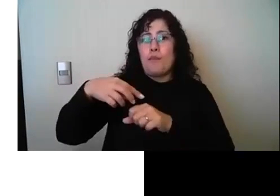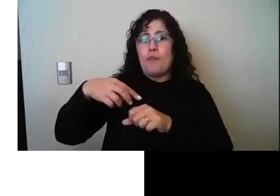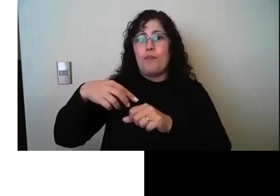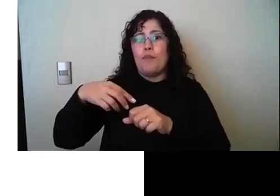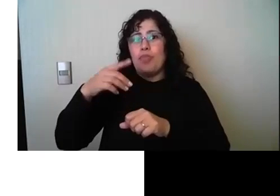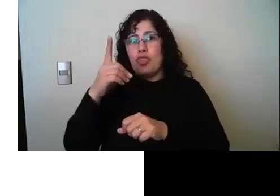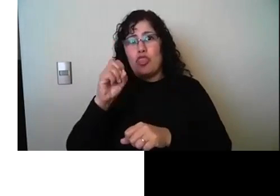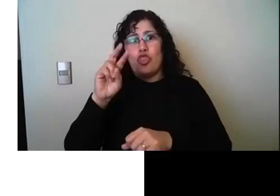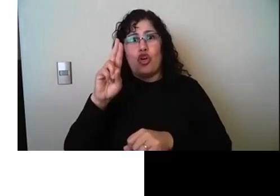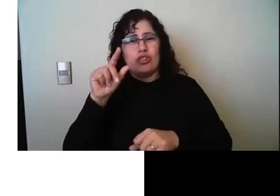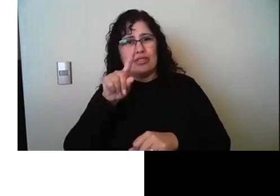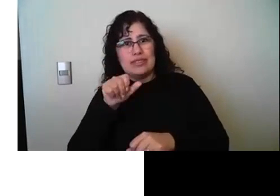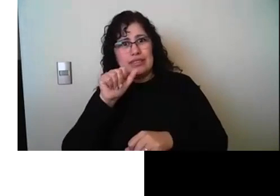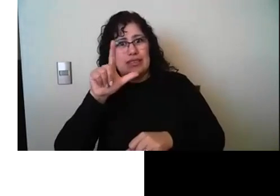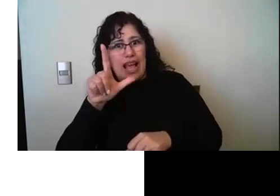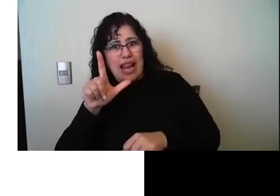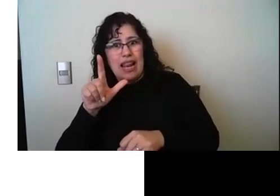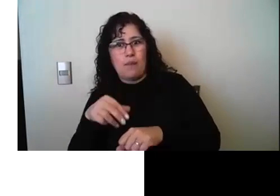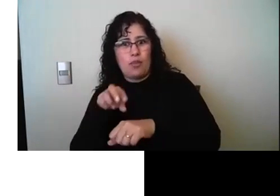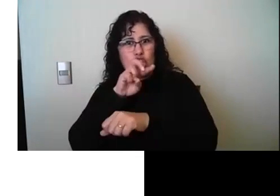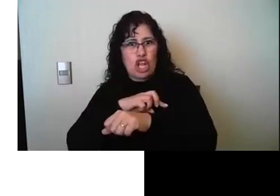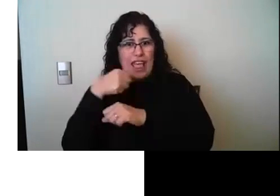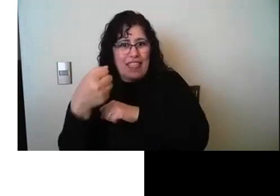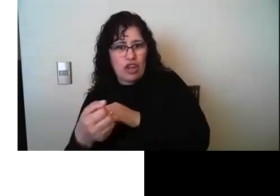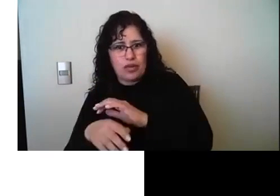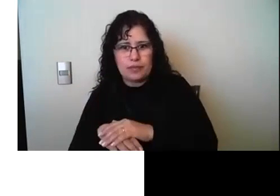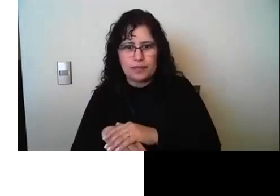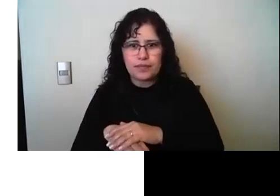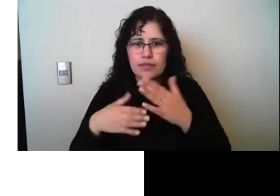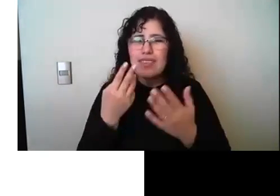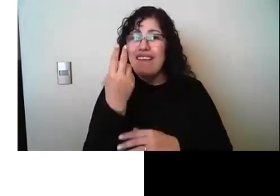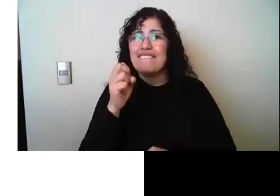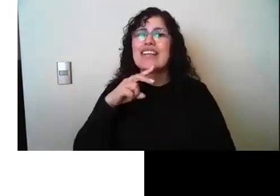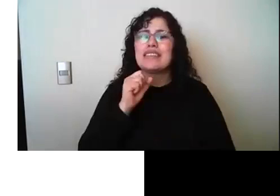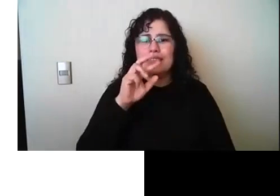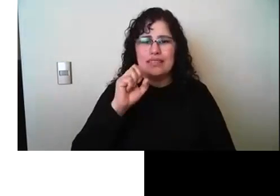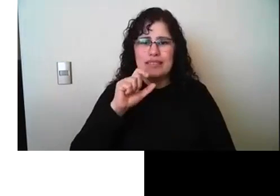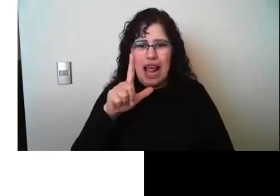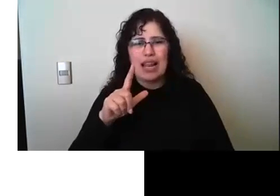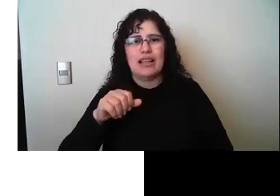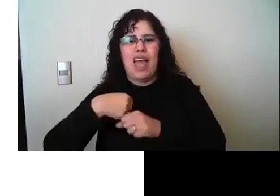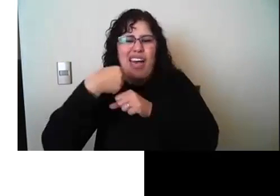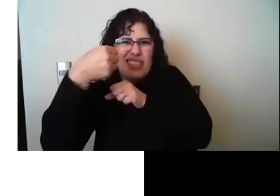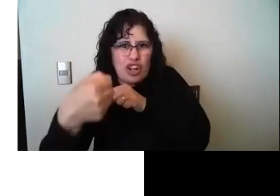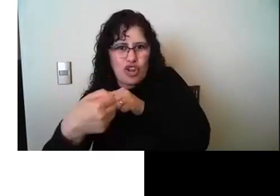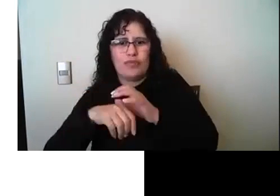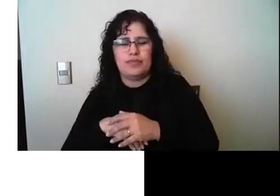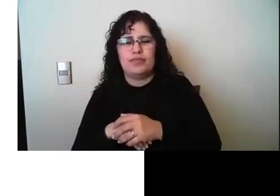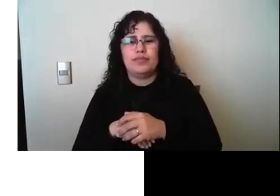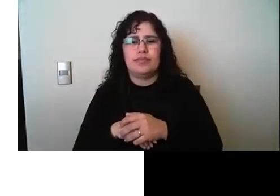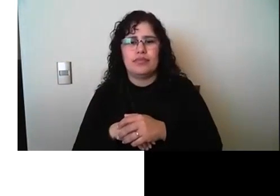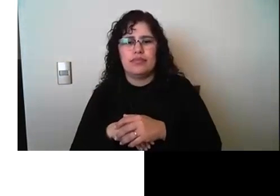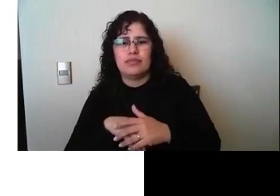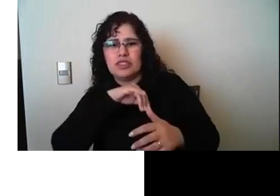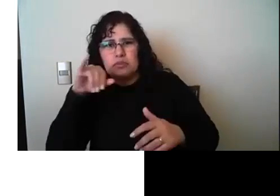dorsal. Y tenemos el ventral anterior, el lateral, ambos asociados, ¿cierto?, al circuito motor,